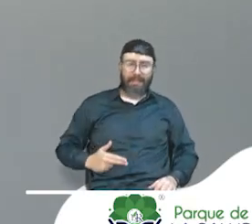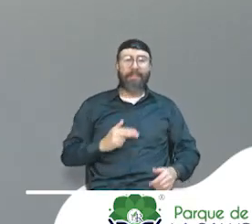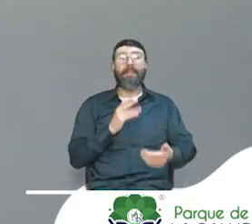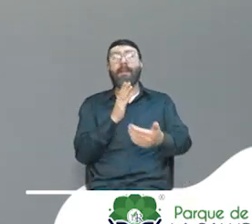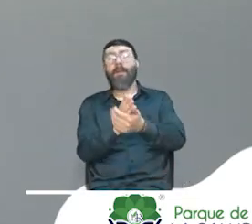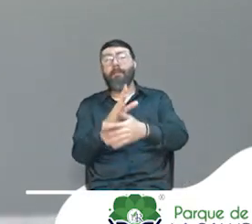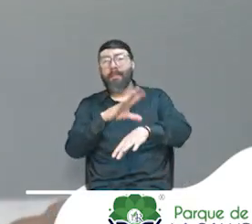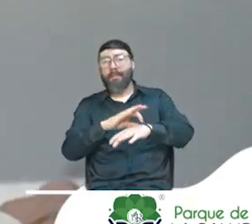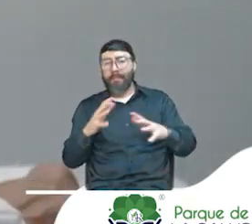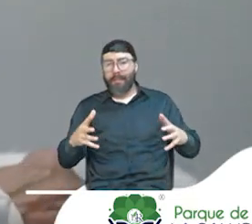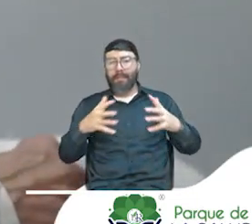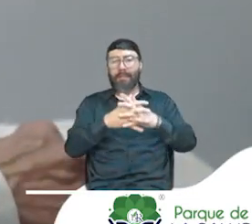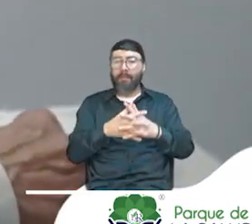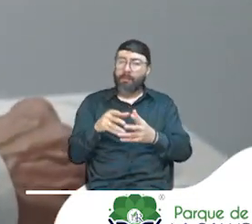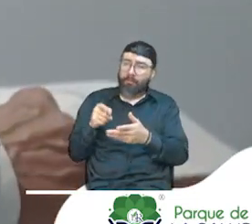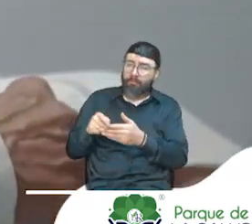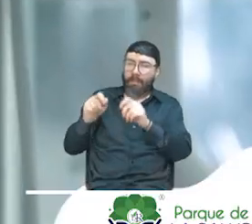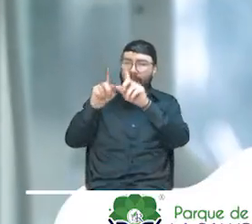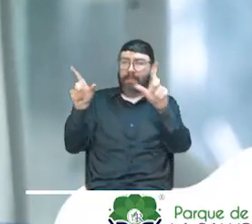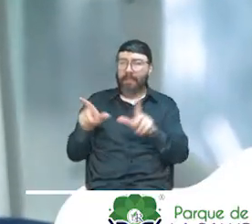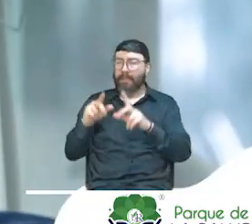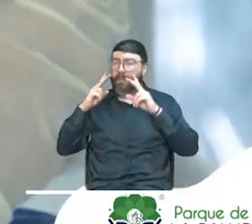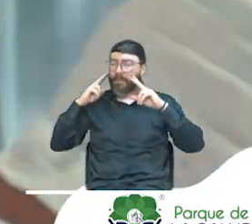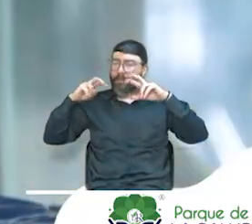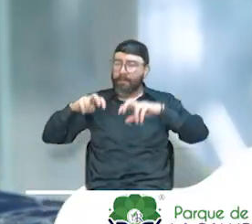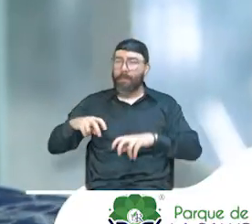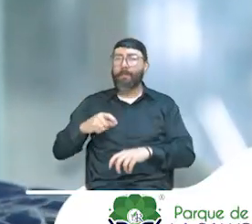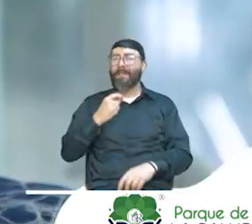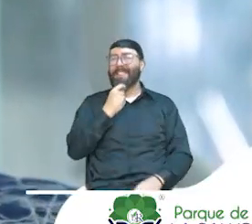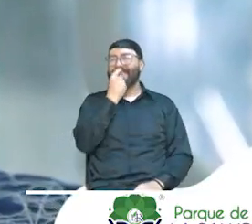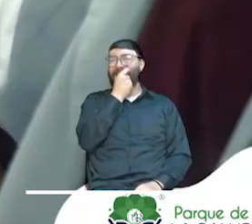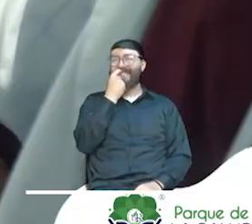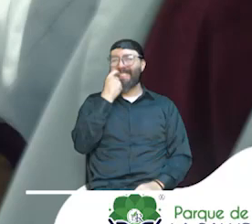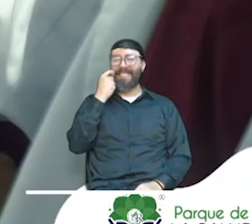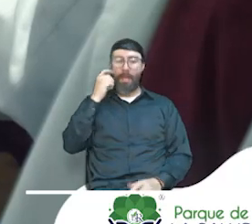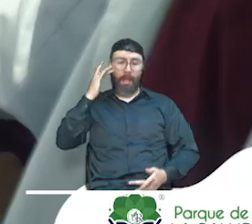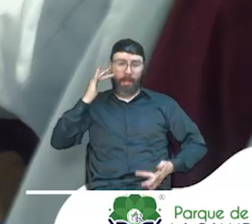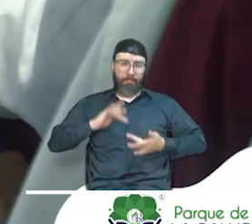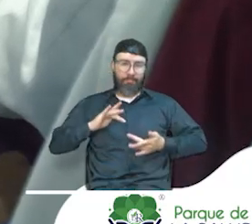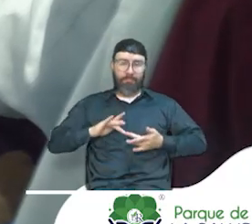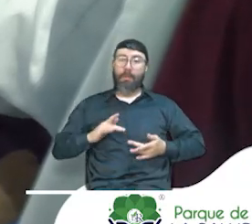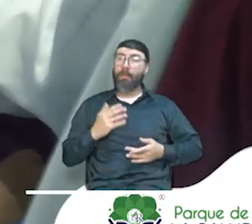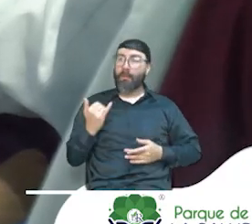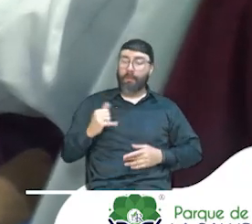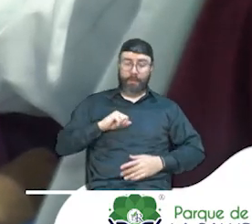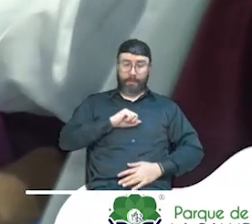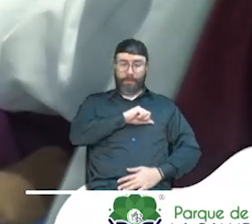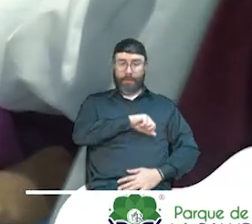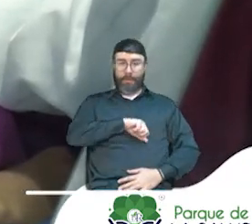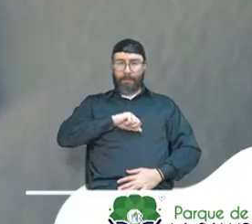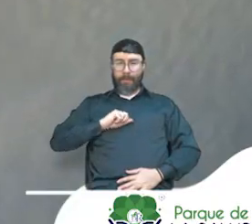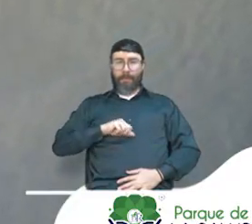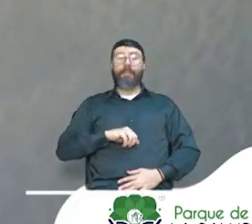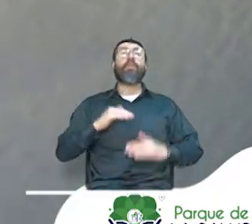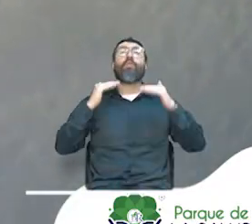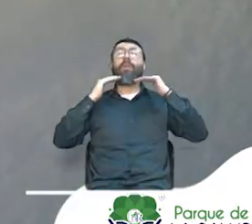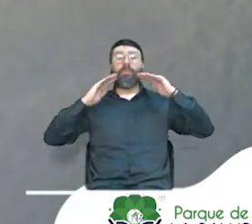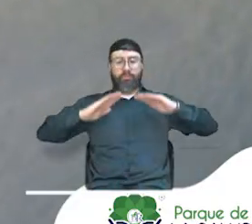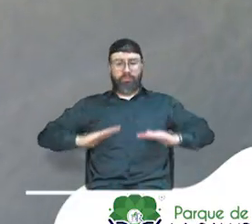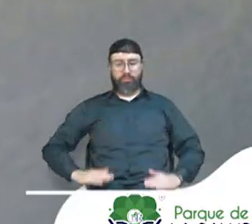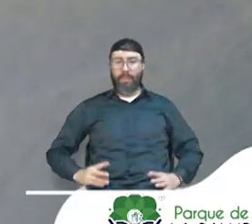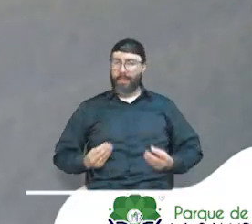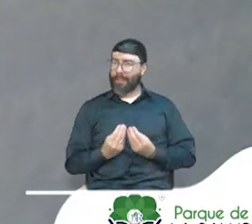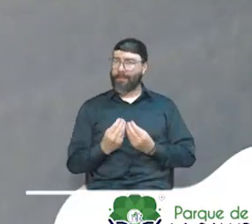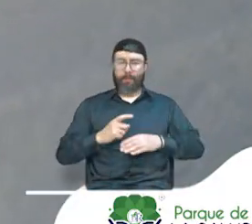integrativa, diagnóstico médico, odontología neurofocal, ecografías de cuello genitales y